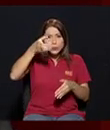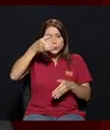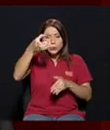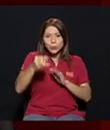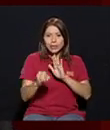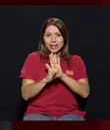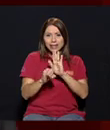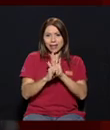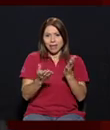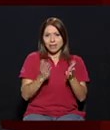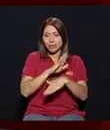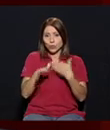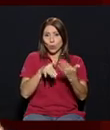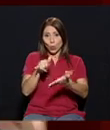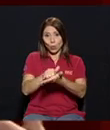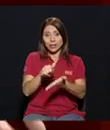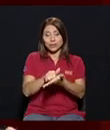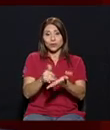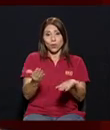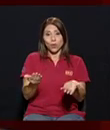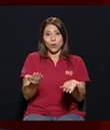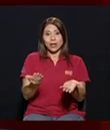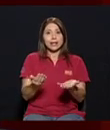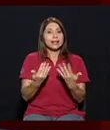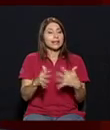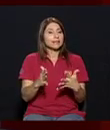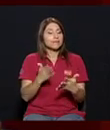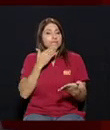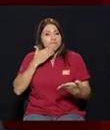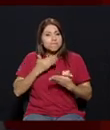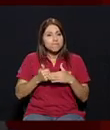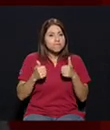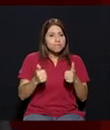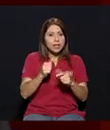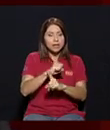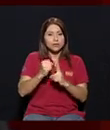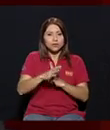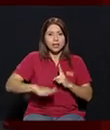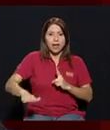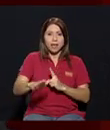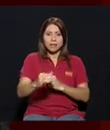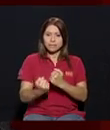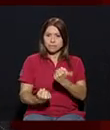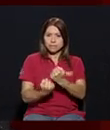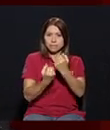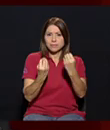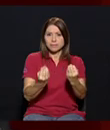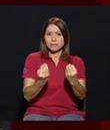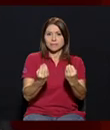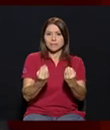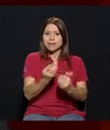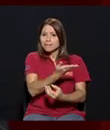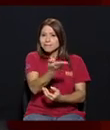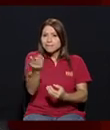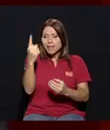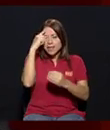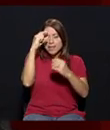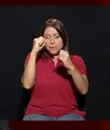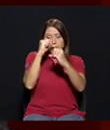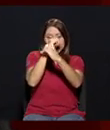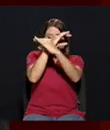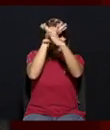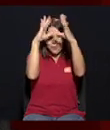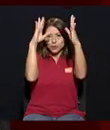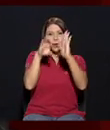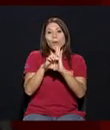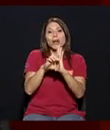culturales, identitarios, etc. Entonces, todo esto es tan rico en la sociedad y le aporta tanto a la sociedad que imaginémonos